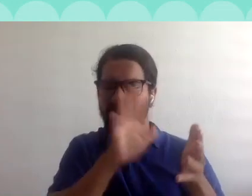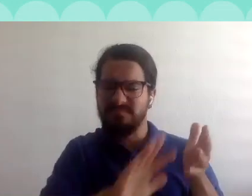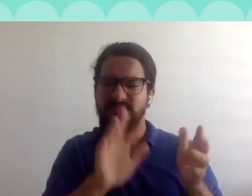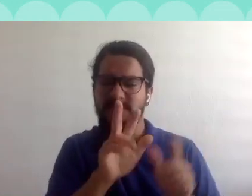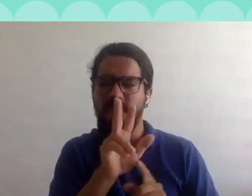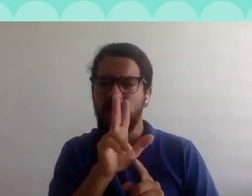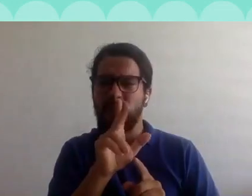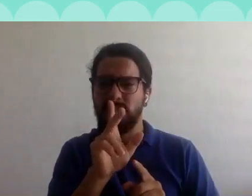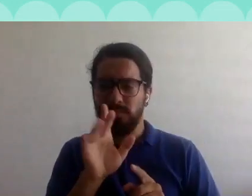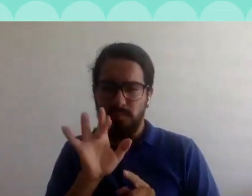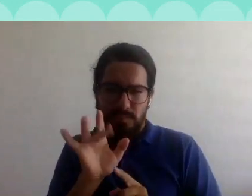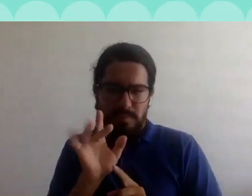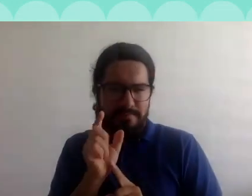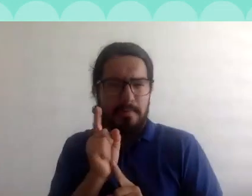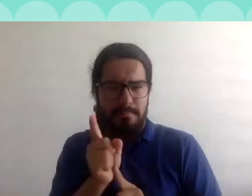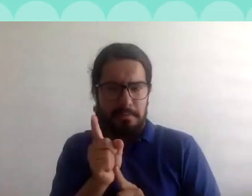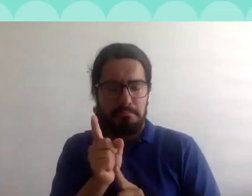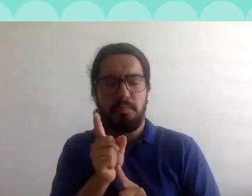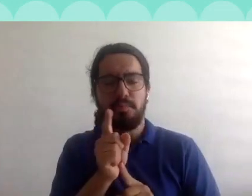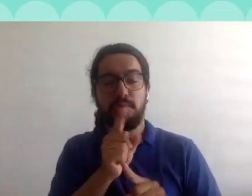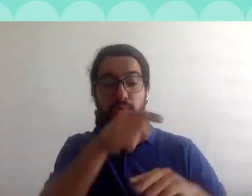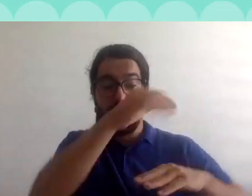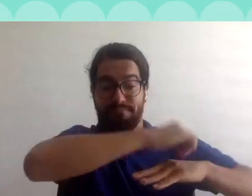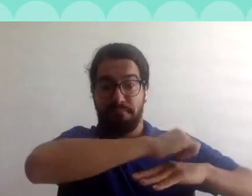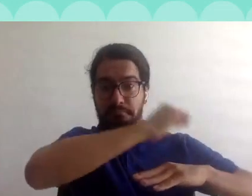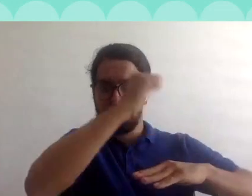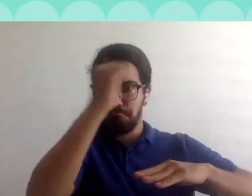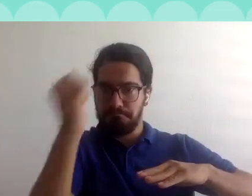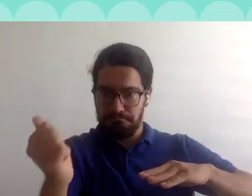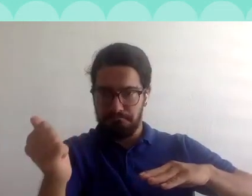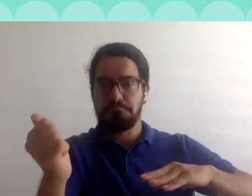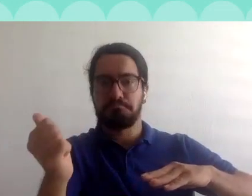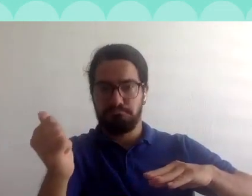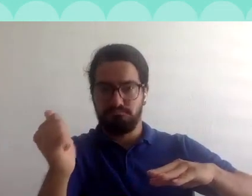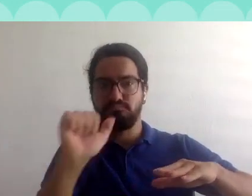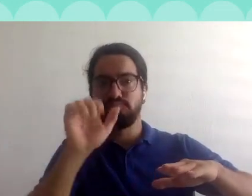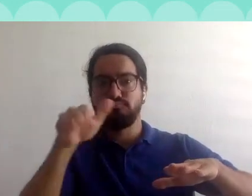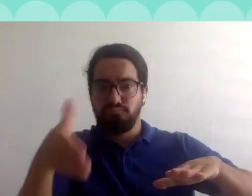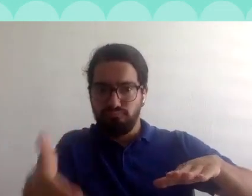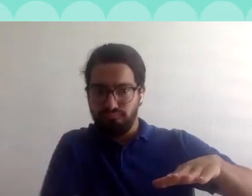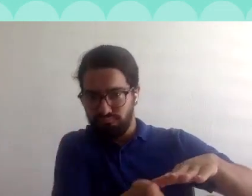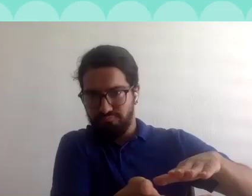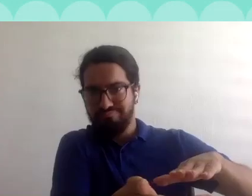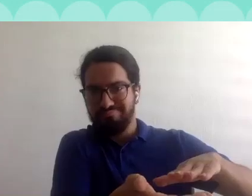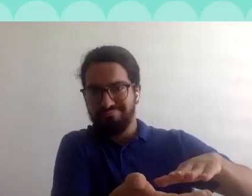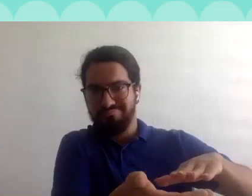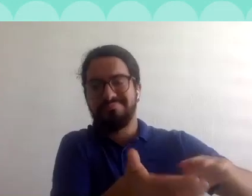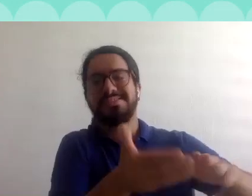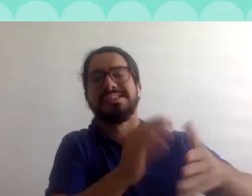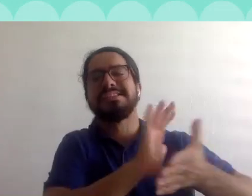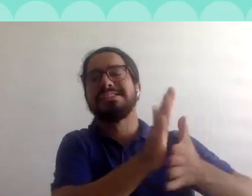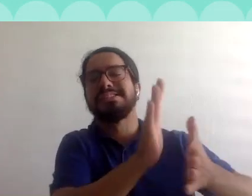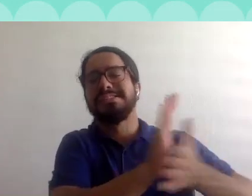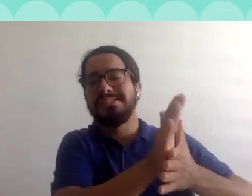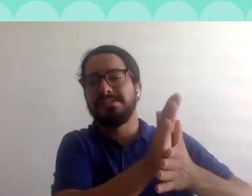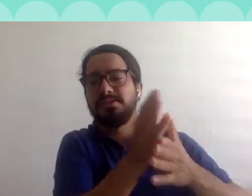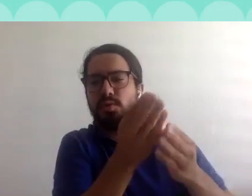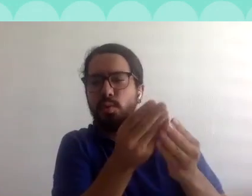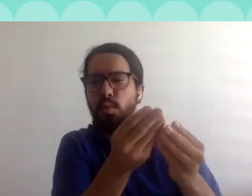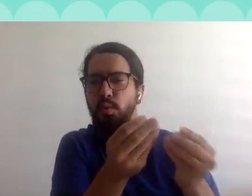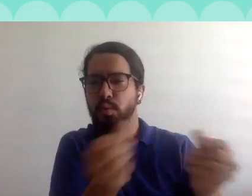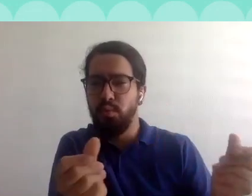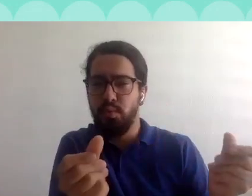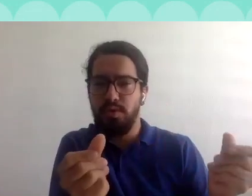después de 25 minutos le quites el aluminio foil y otros 15 minutos hasta que se empiece a hervir el queso y ya está completo y